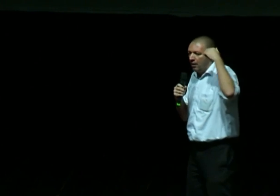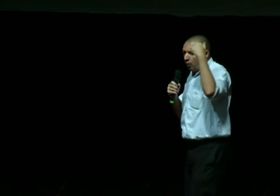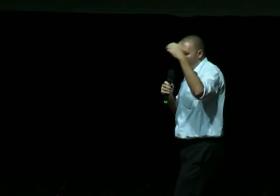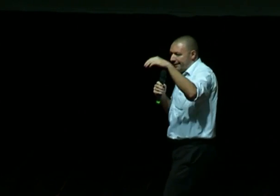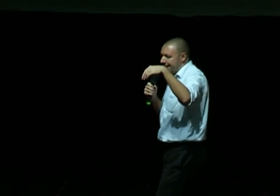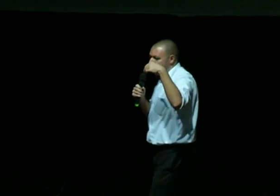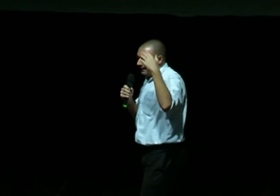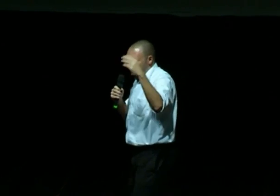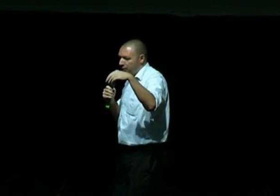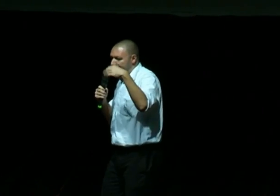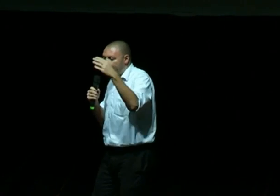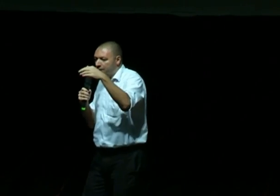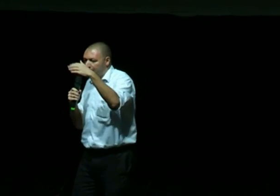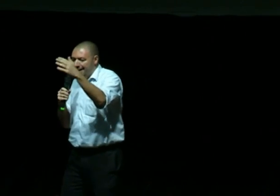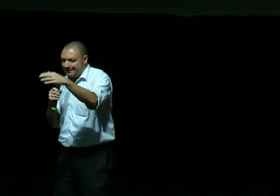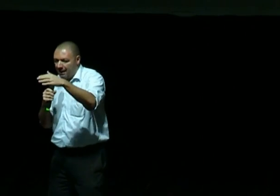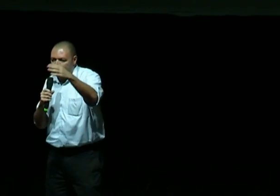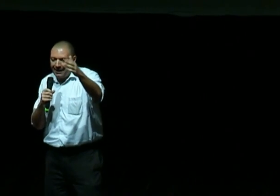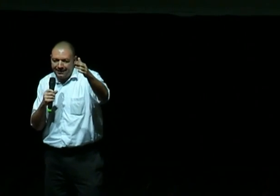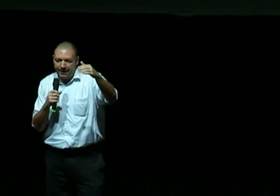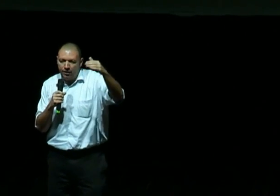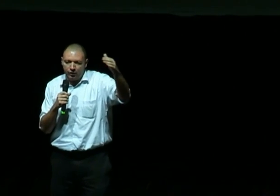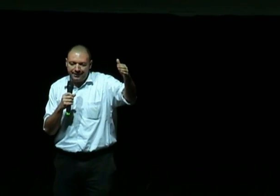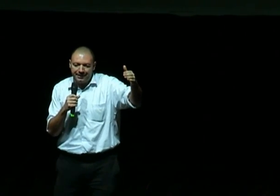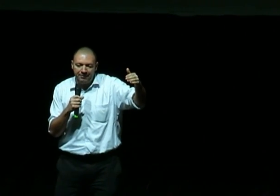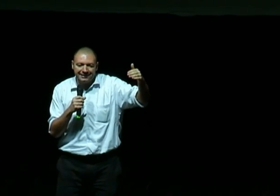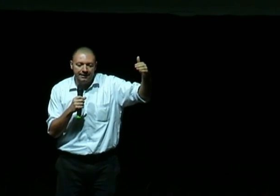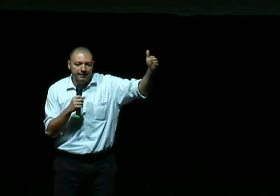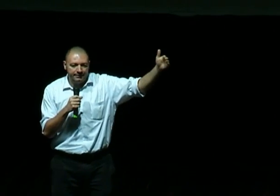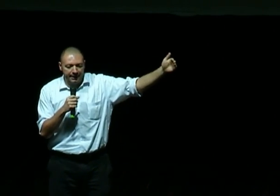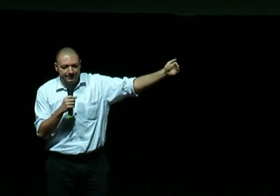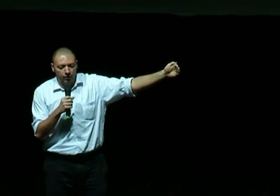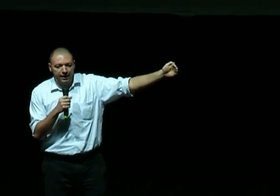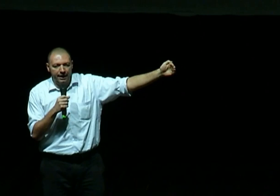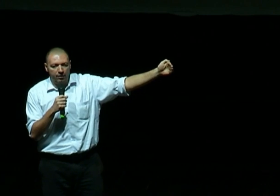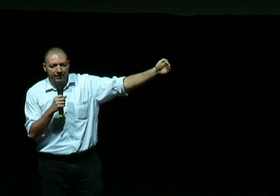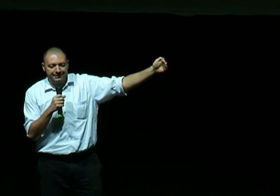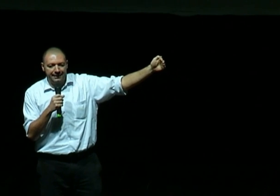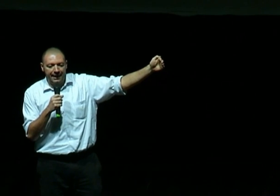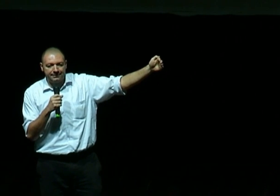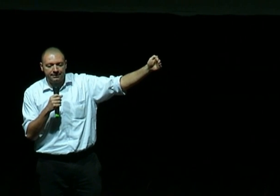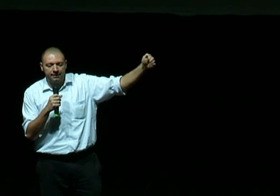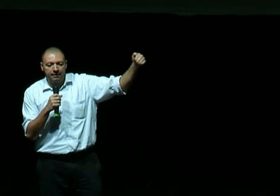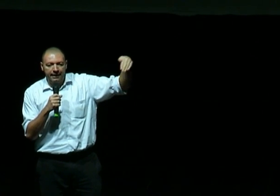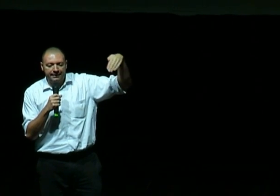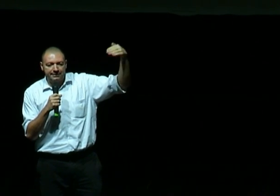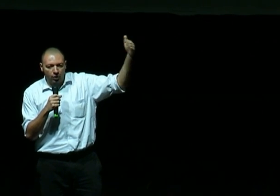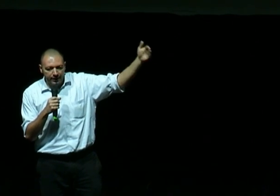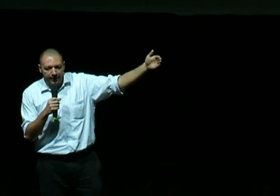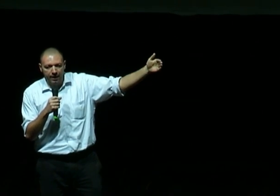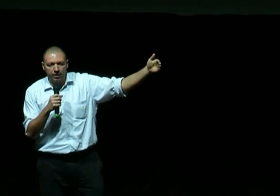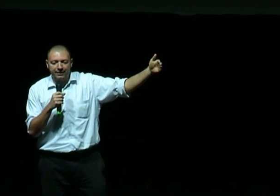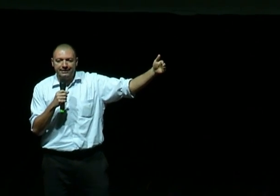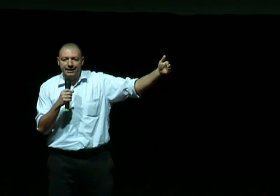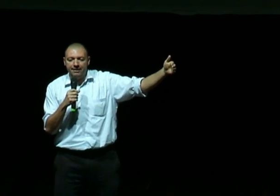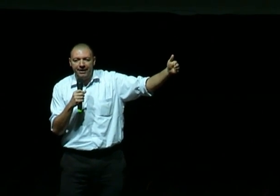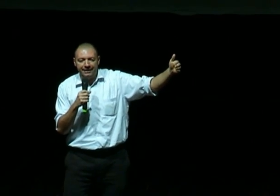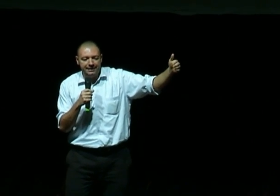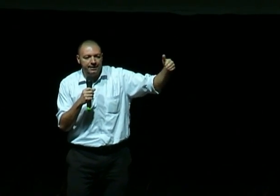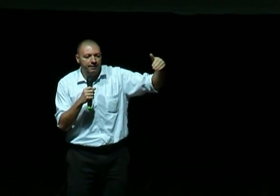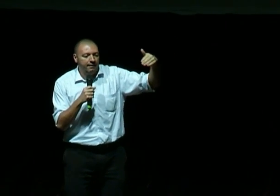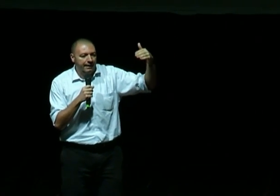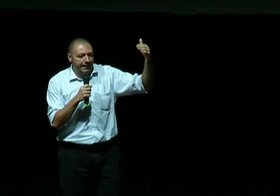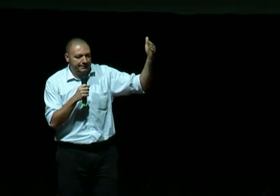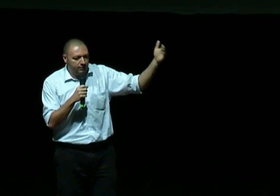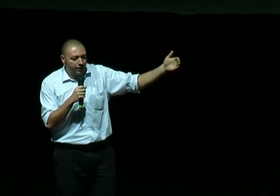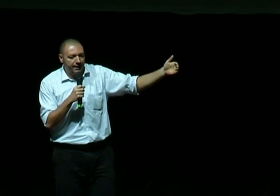asistir, cuál es la relación que hay con el examen alrededor de temas de la historia de la universidad, la historia de la Universidad de